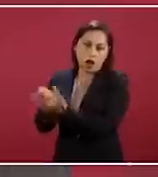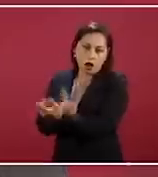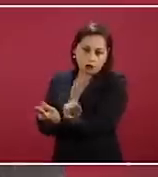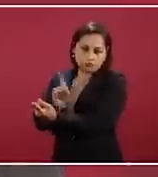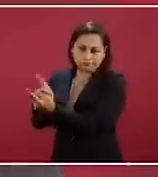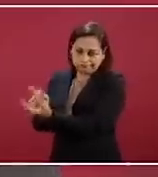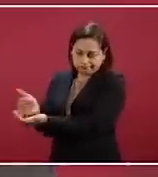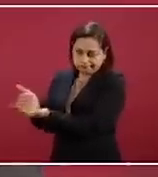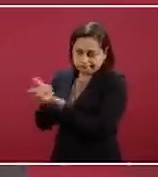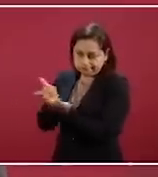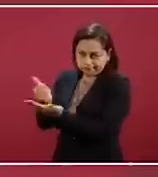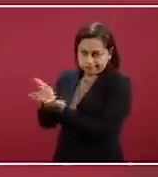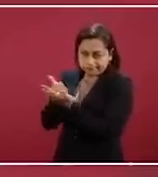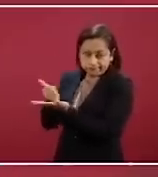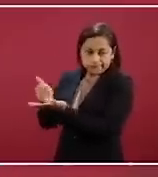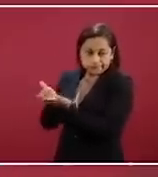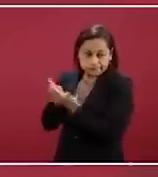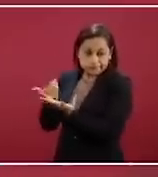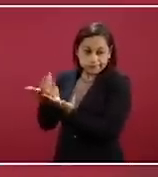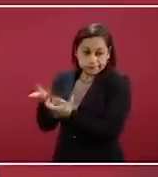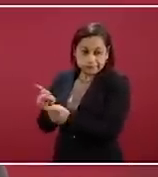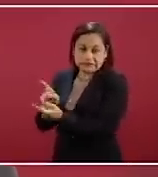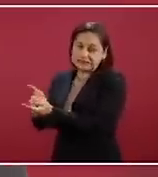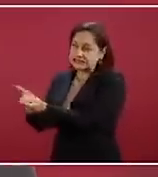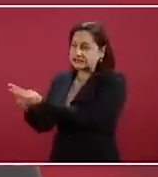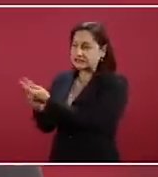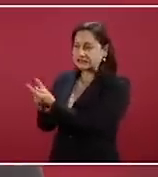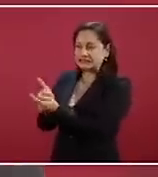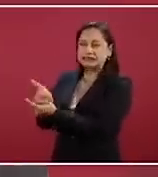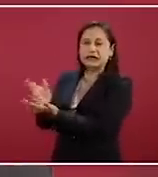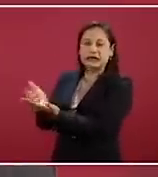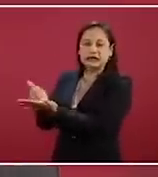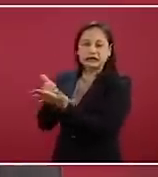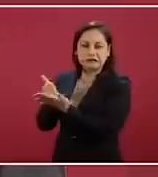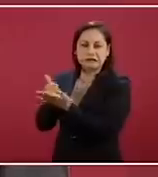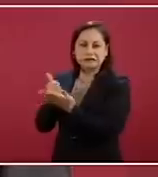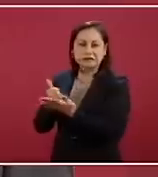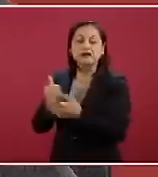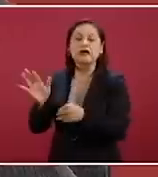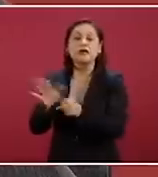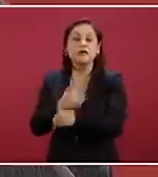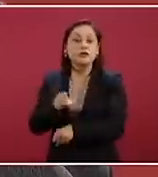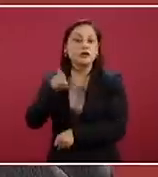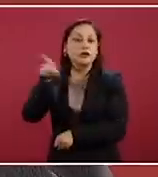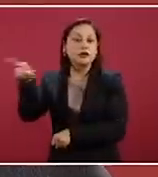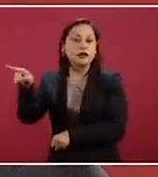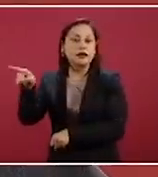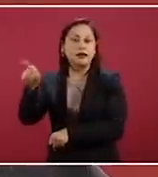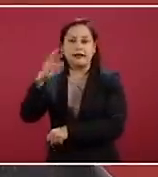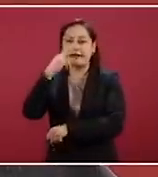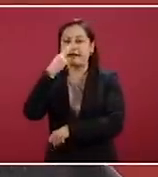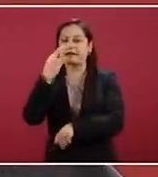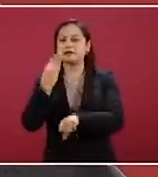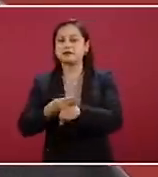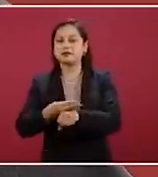porque era el que entregaba el cheque de las participaciones, el de